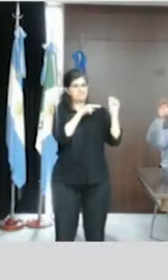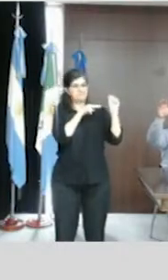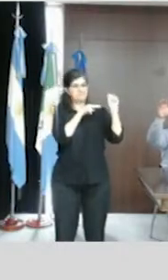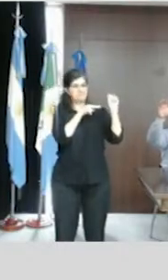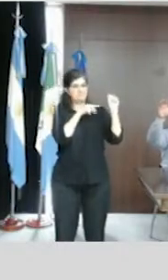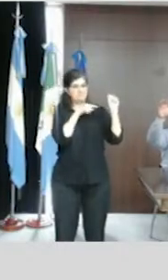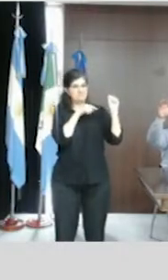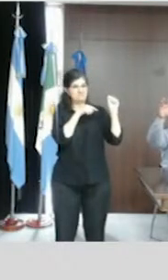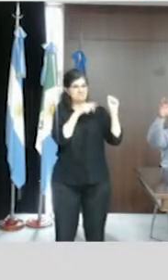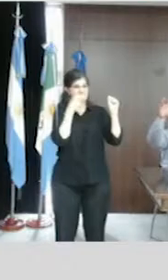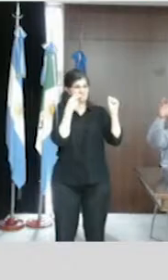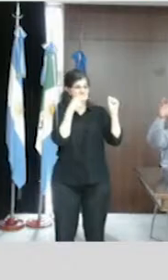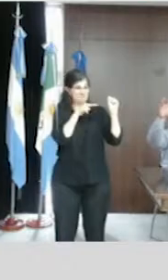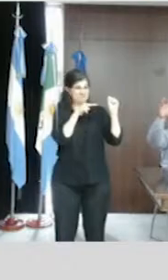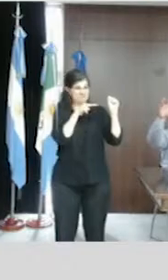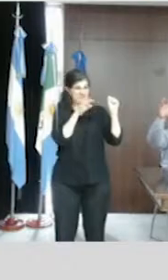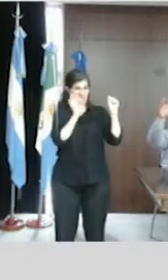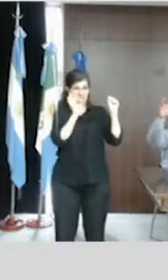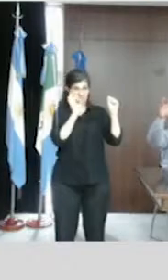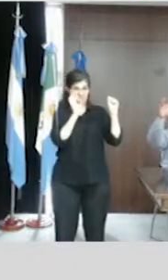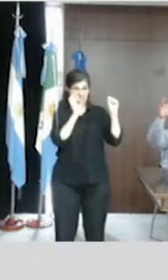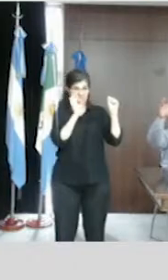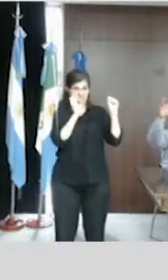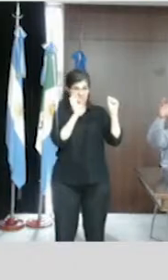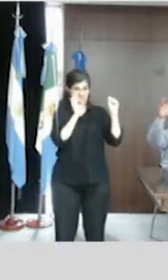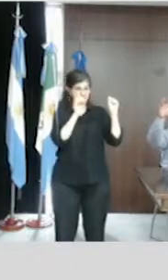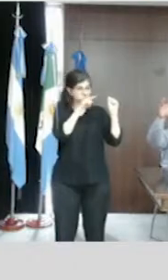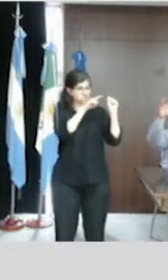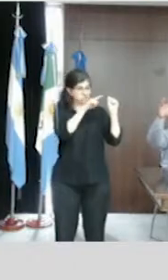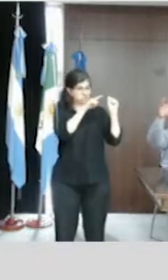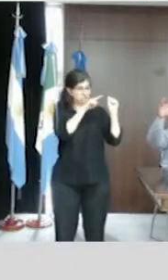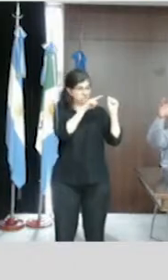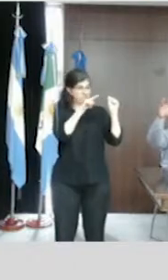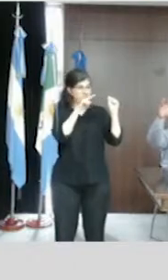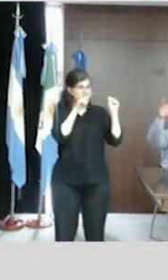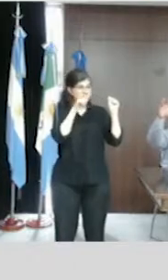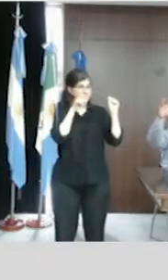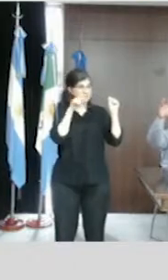¿Miraron bien? No se suelten. Yo me voy a soltar para mostrar.